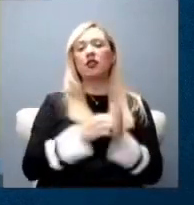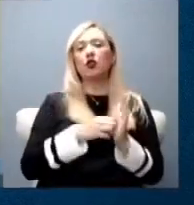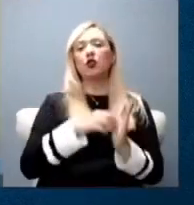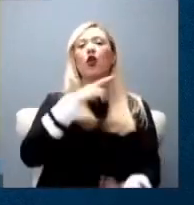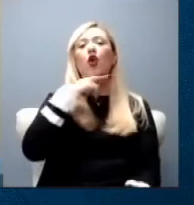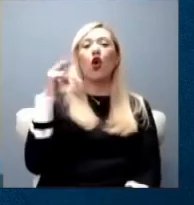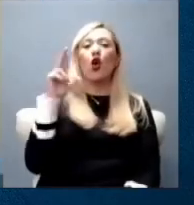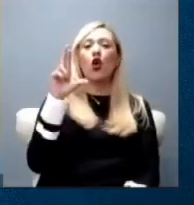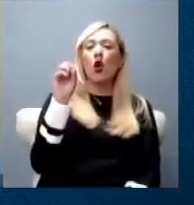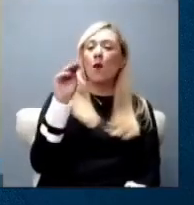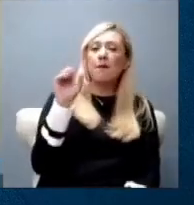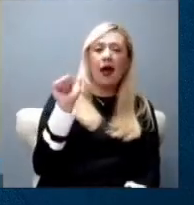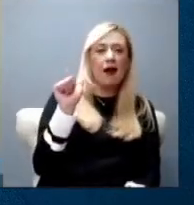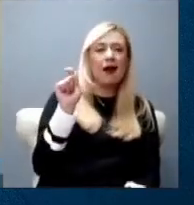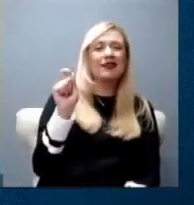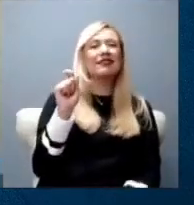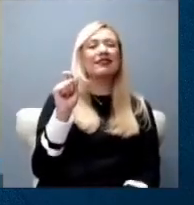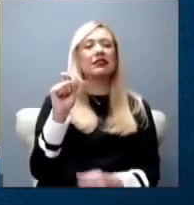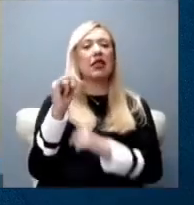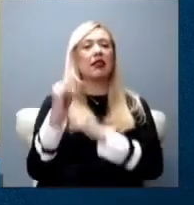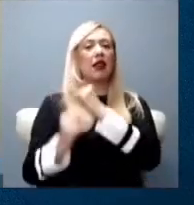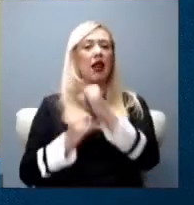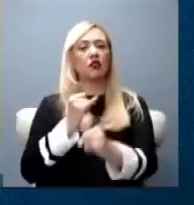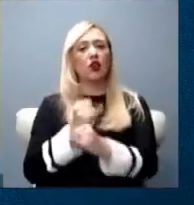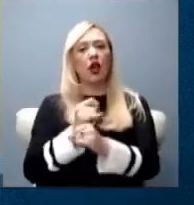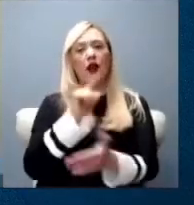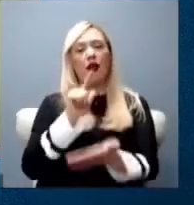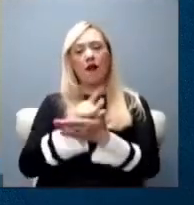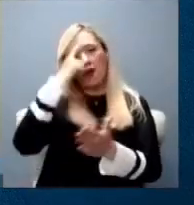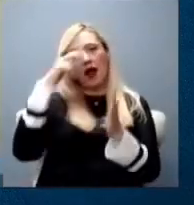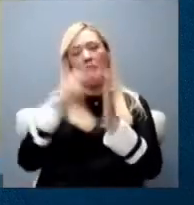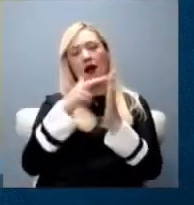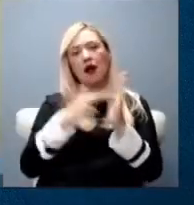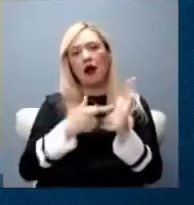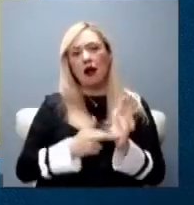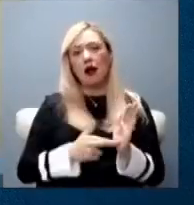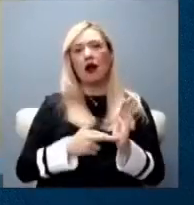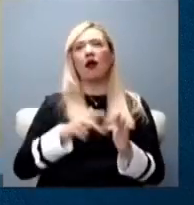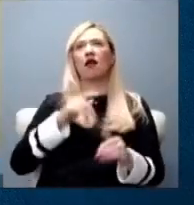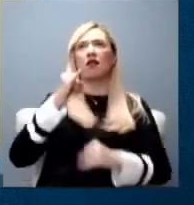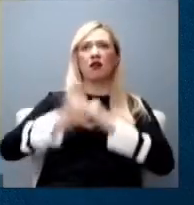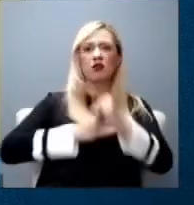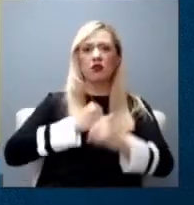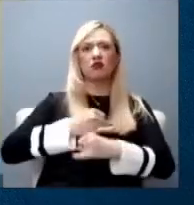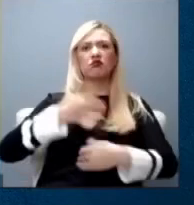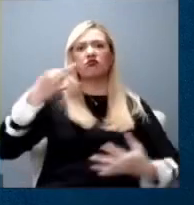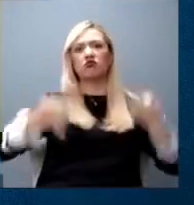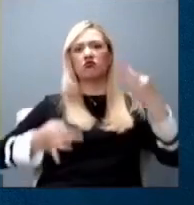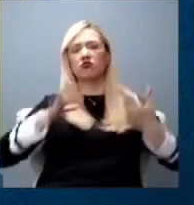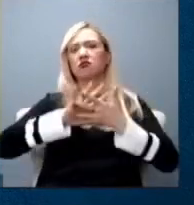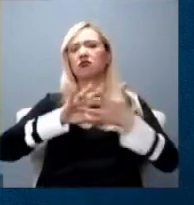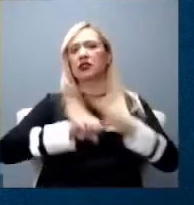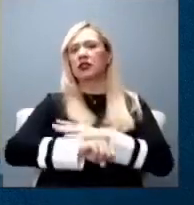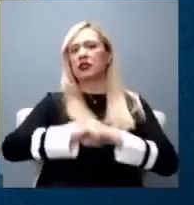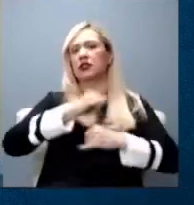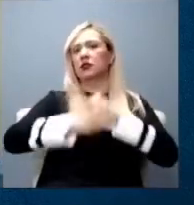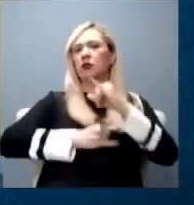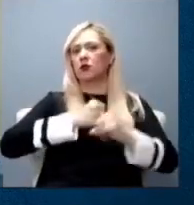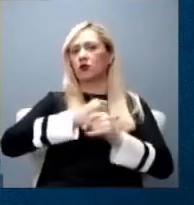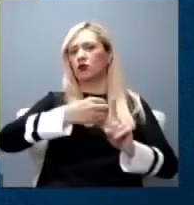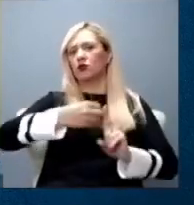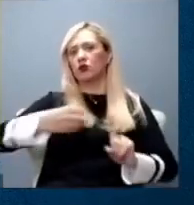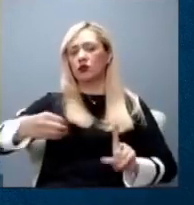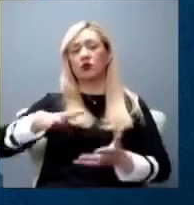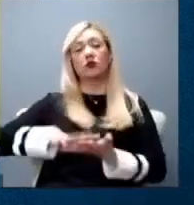tratado internacional que regula, digamos, los crímenes internacionales y la competencia de la Corte Penal Internacional. La